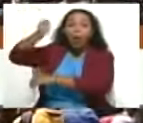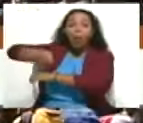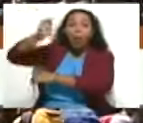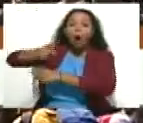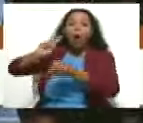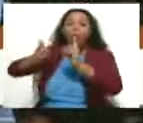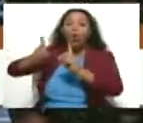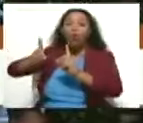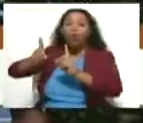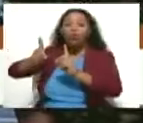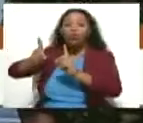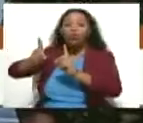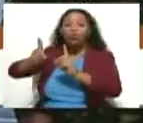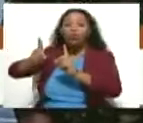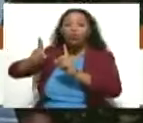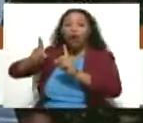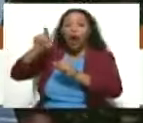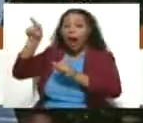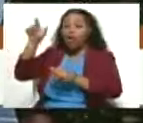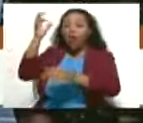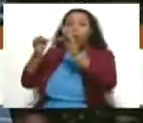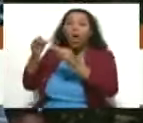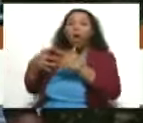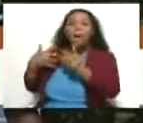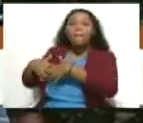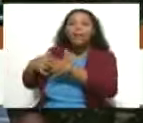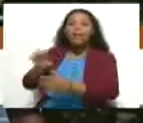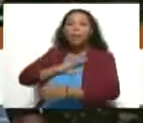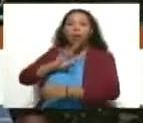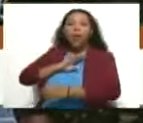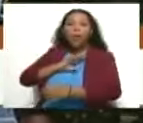que fueron abogados de las transnacionales petroleras.